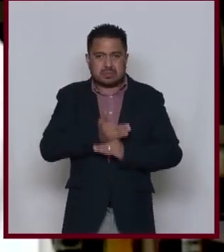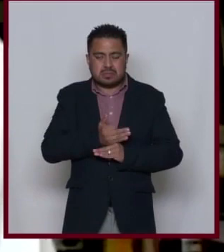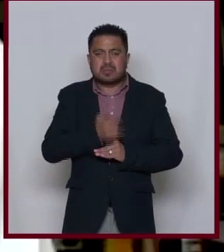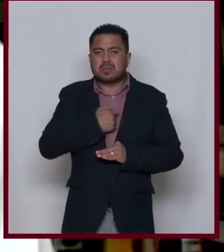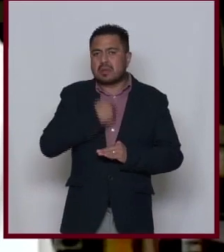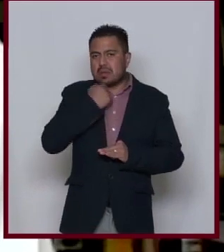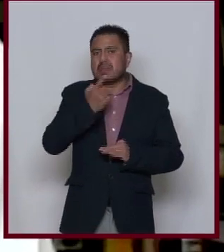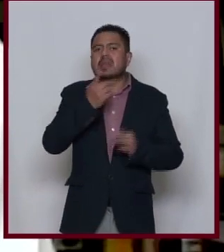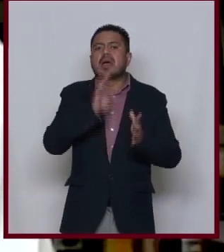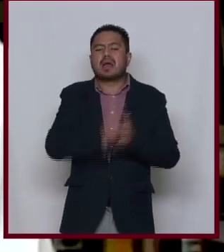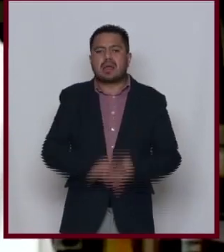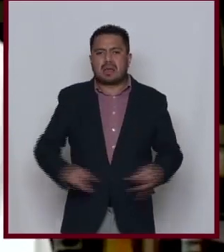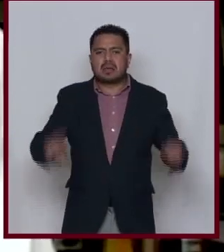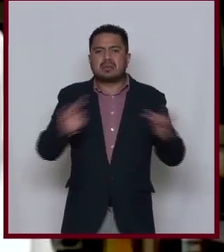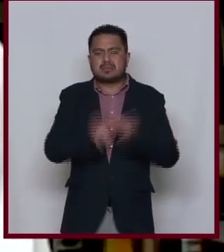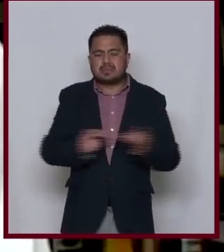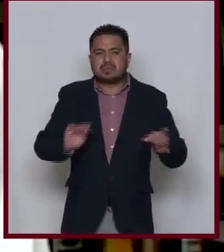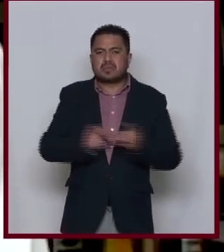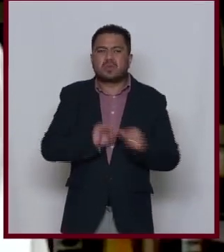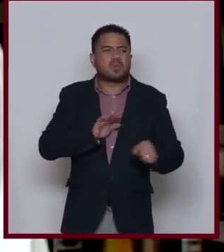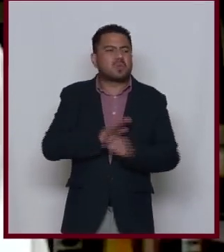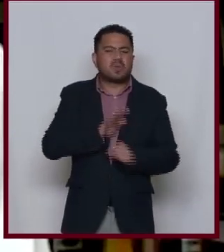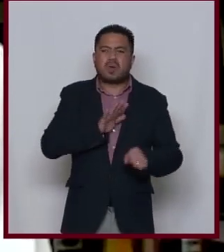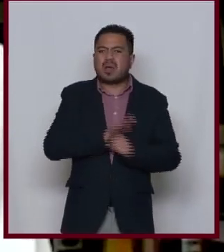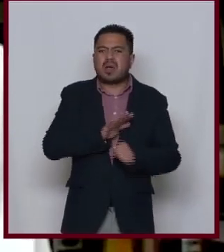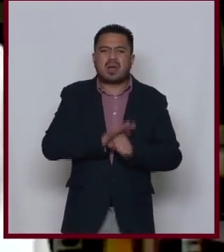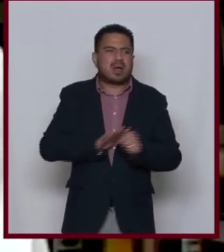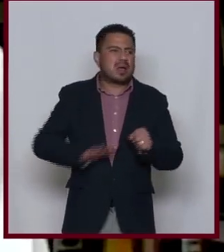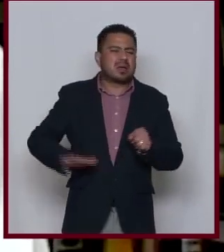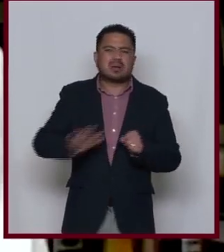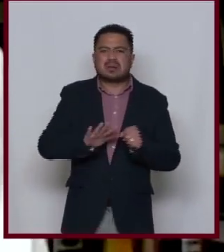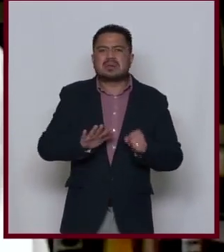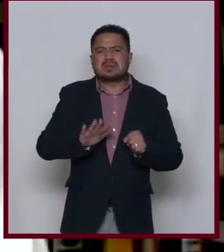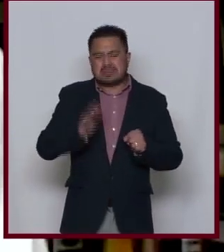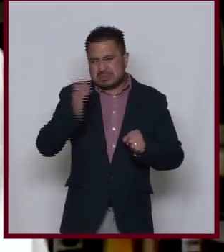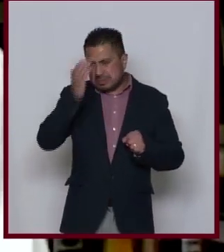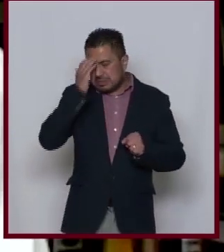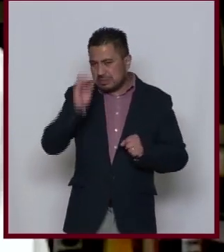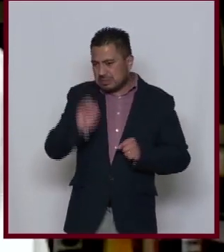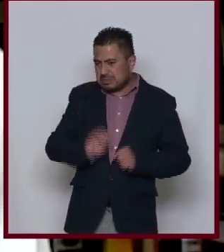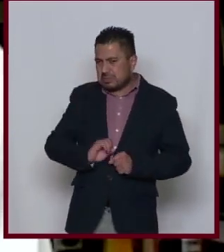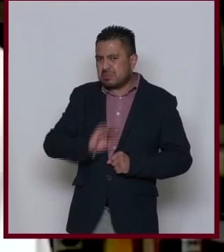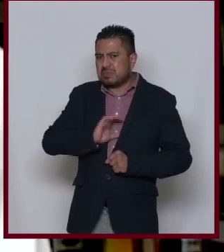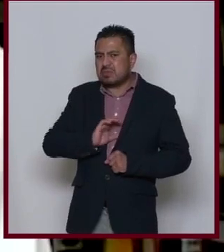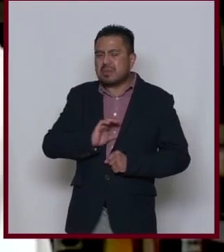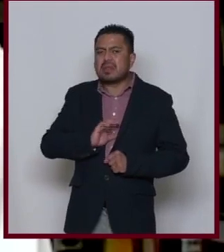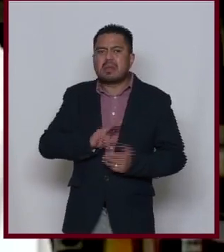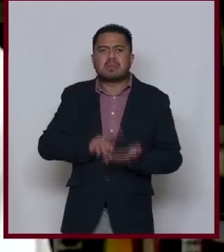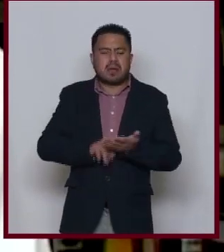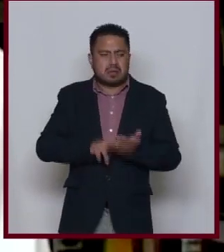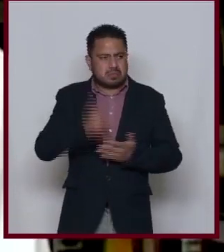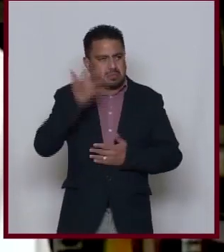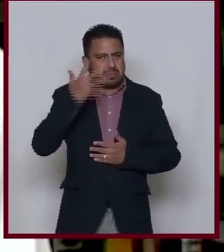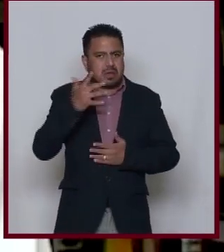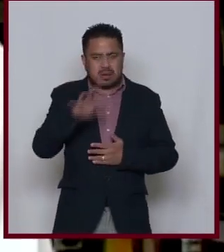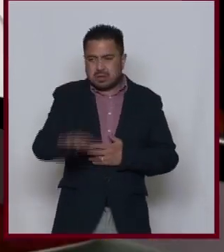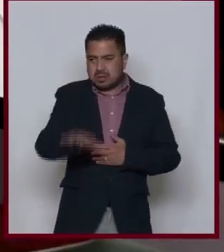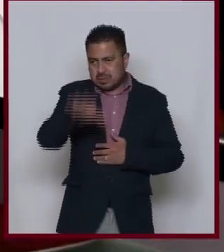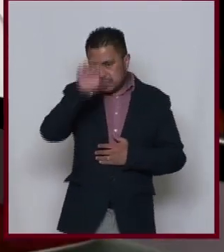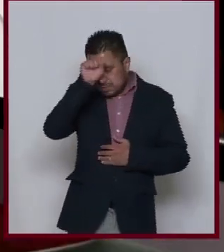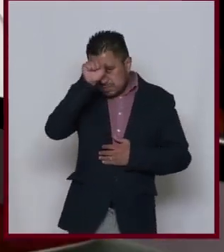yo diría que cualquier disciplina, cualquier conocimiento, vale la pena